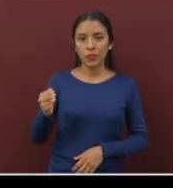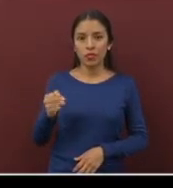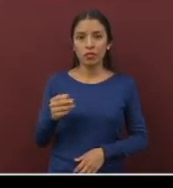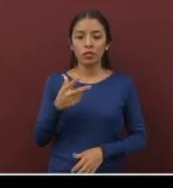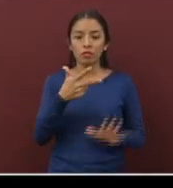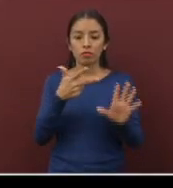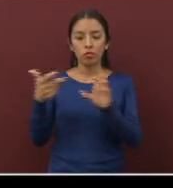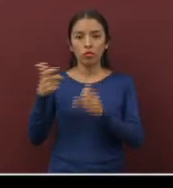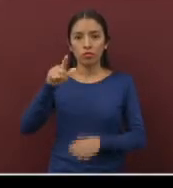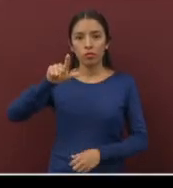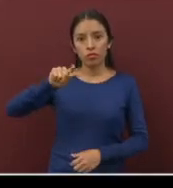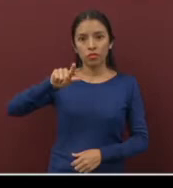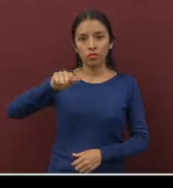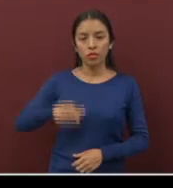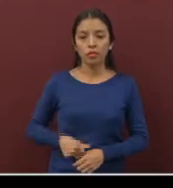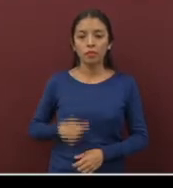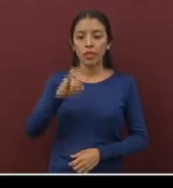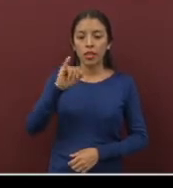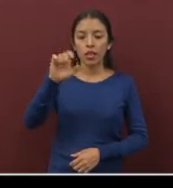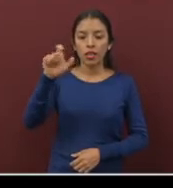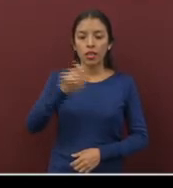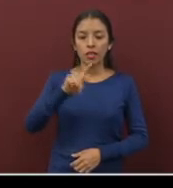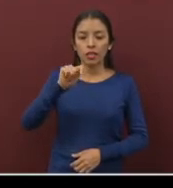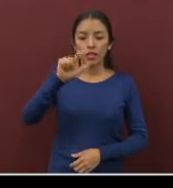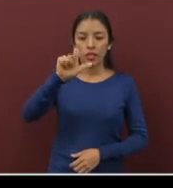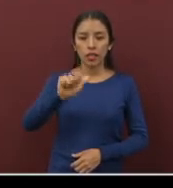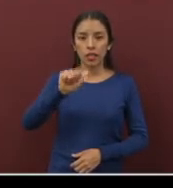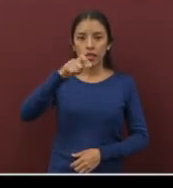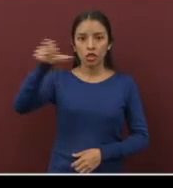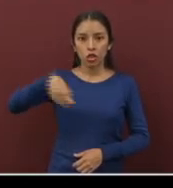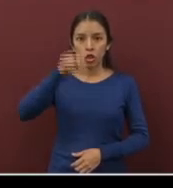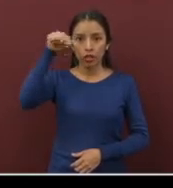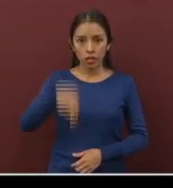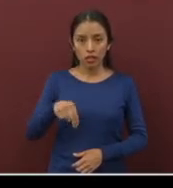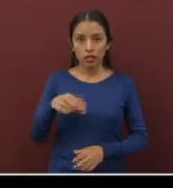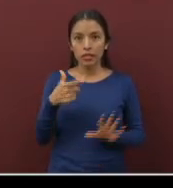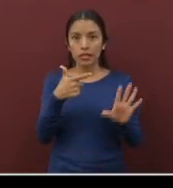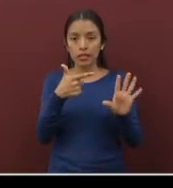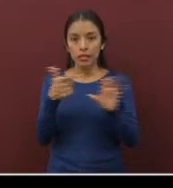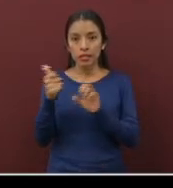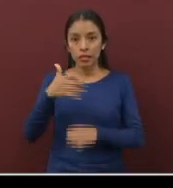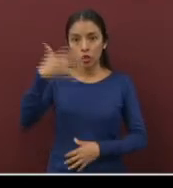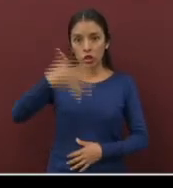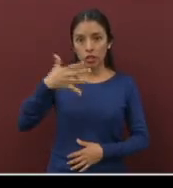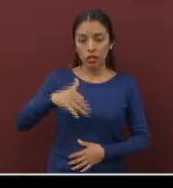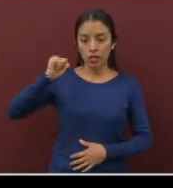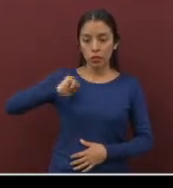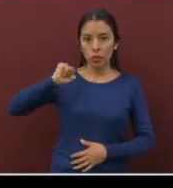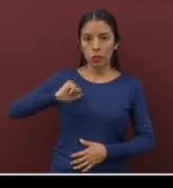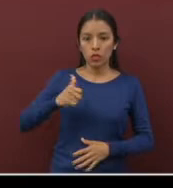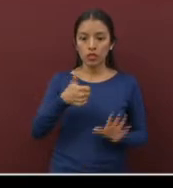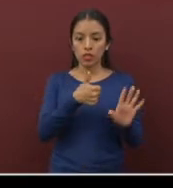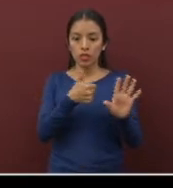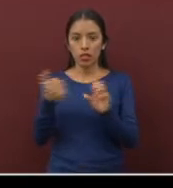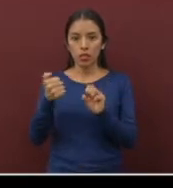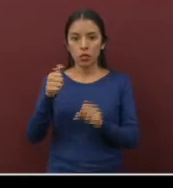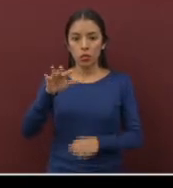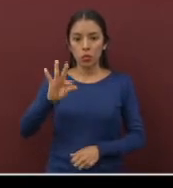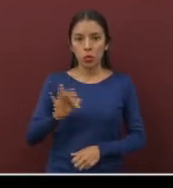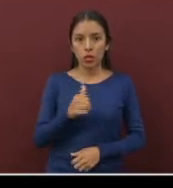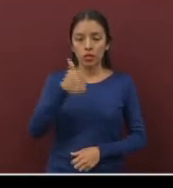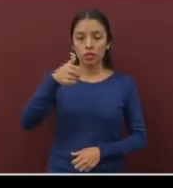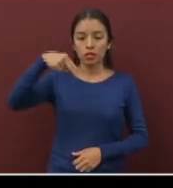870 pistas o kid land con 715 la antigua 646